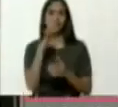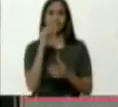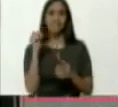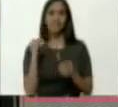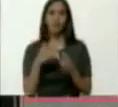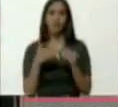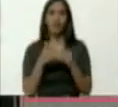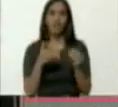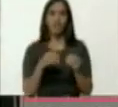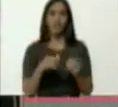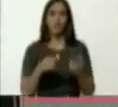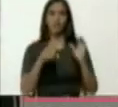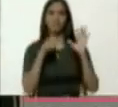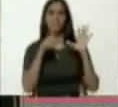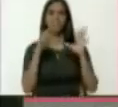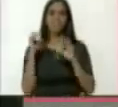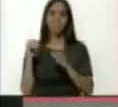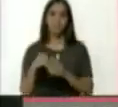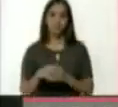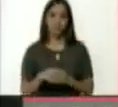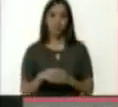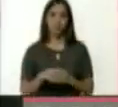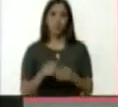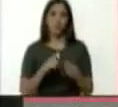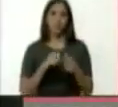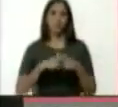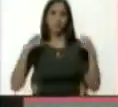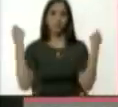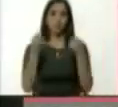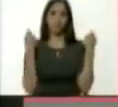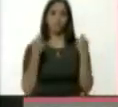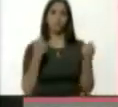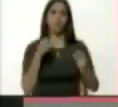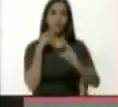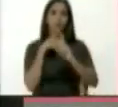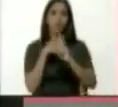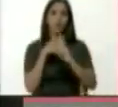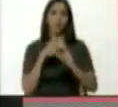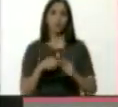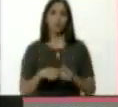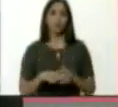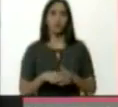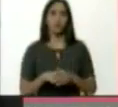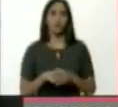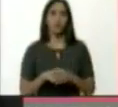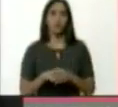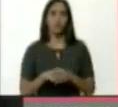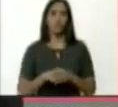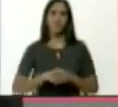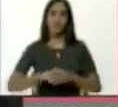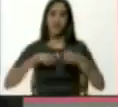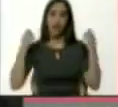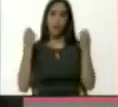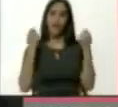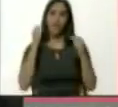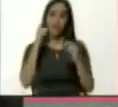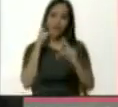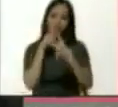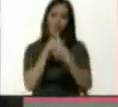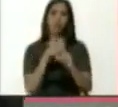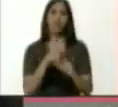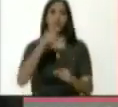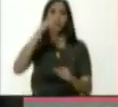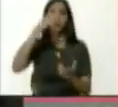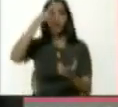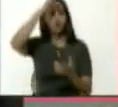ponen en 700. Por 700. 700, entonces precisamente la campaña también tiene que ir por ahí, compañeros, hermanos. La campaña tiene que ir también por esos lados. Trump, no más